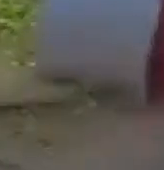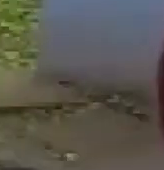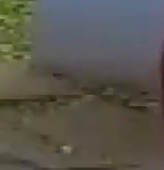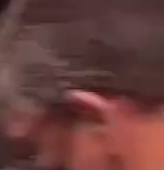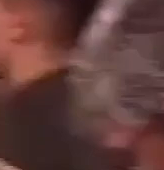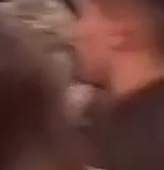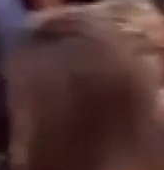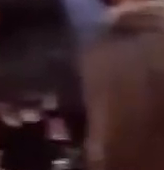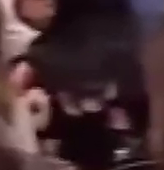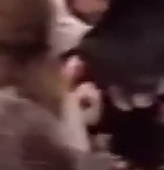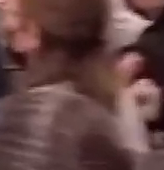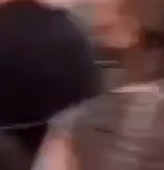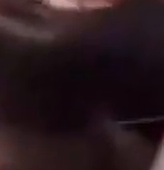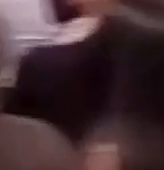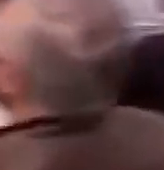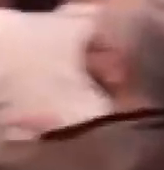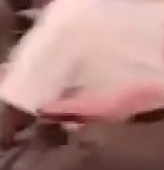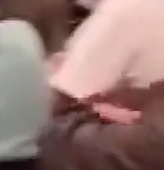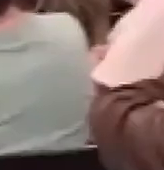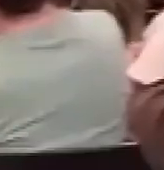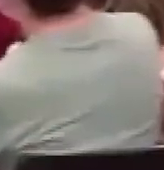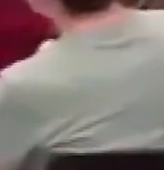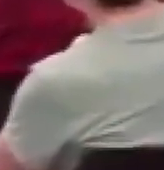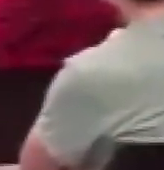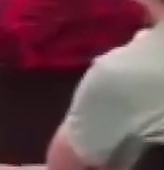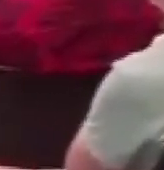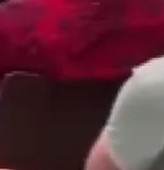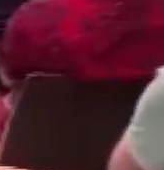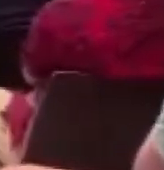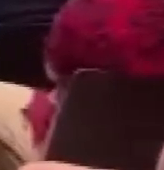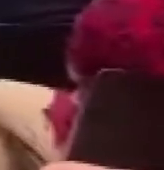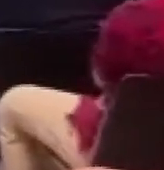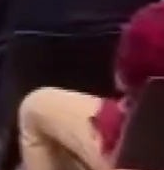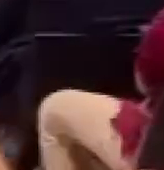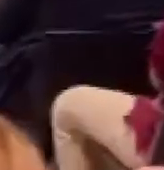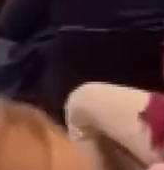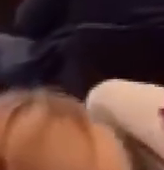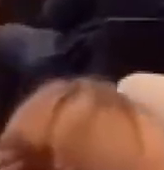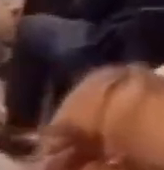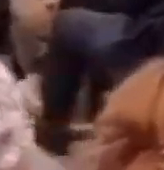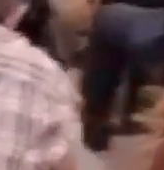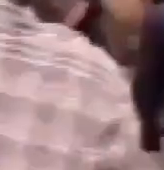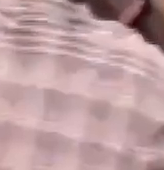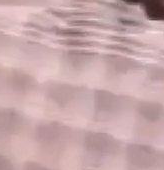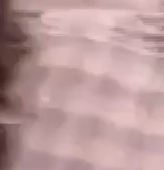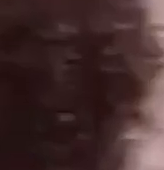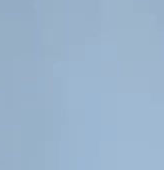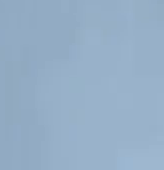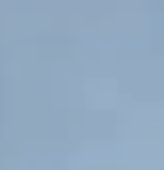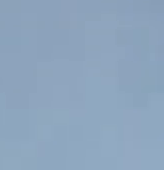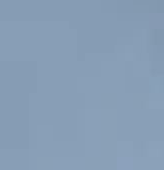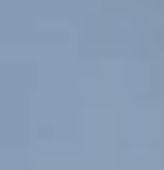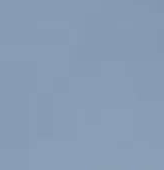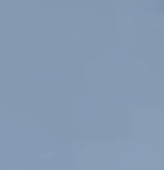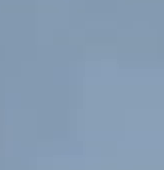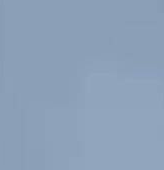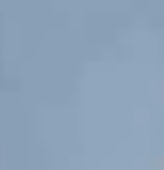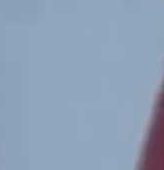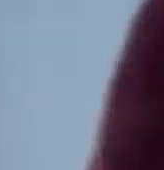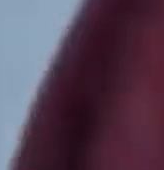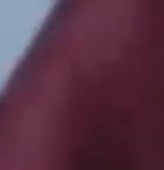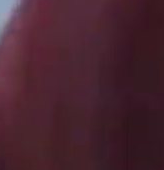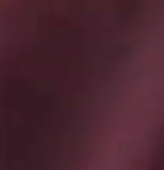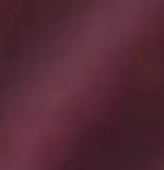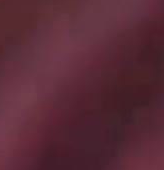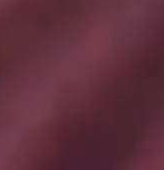eso sí, mucho más pequeño que el que pretendían para el evento. Estamos hablando del de la Facultad de Farmacia, en el que caben 200 personas,